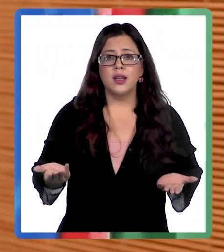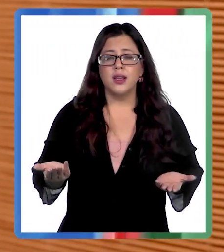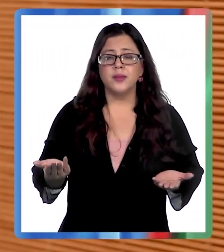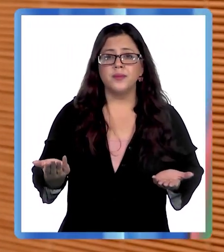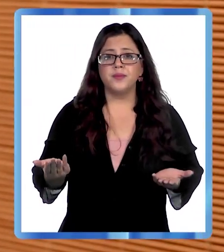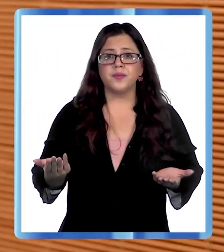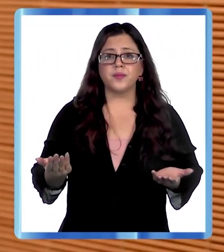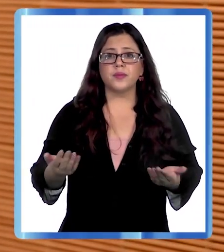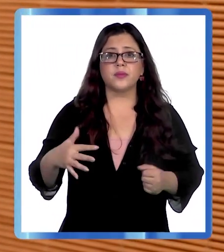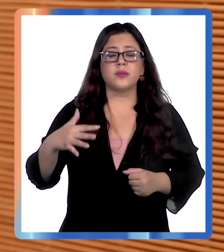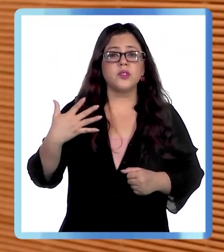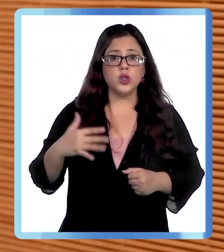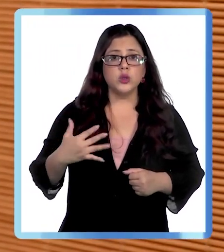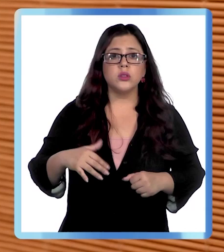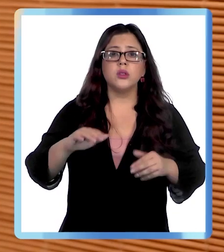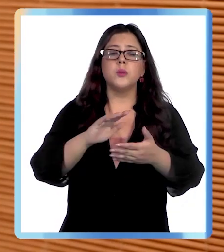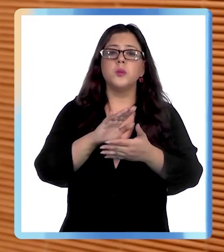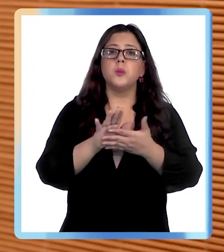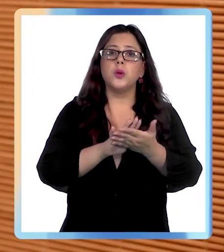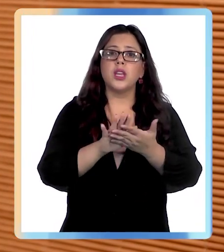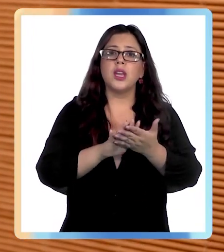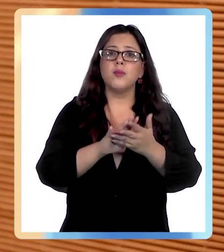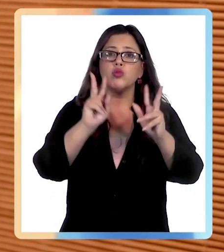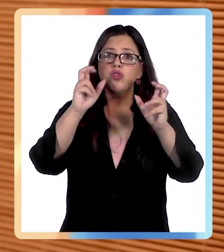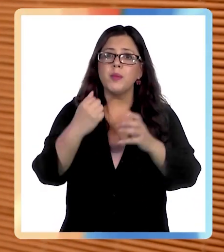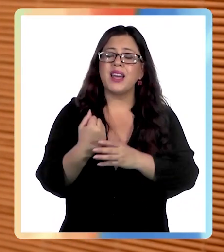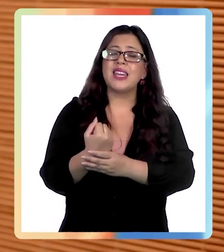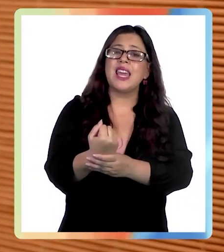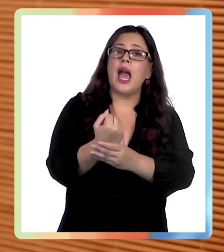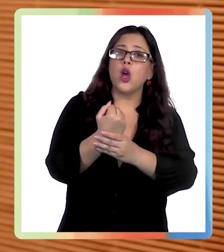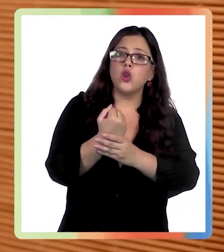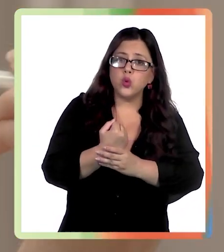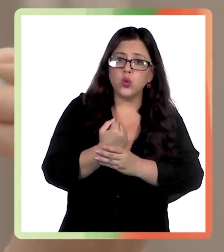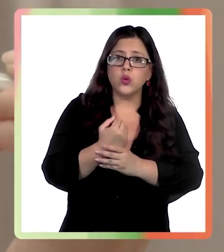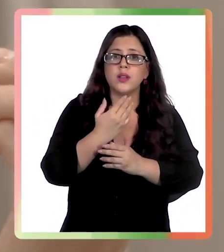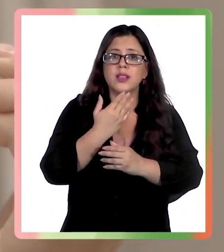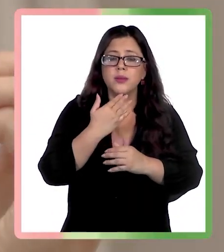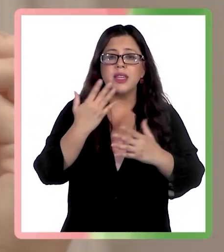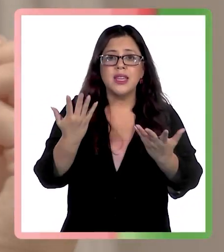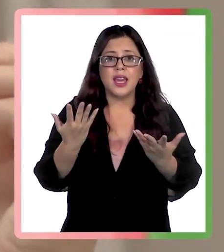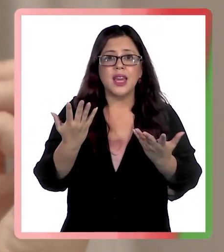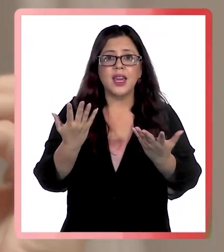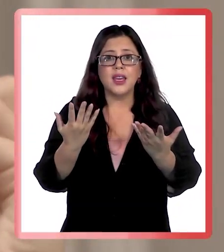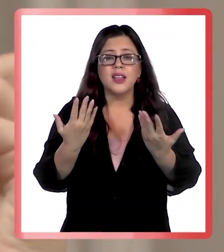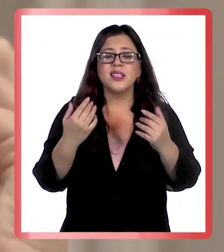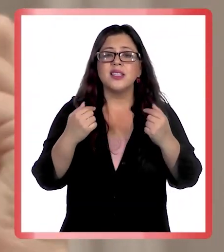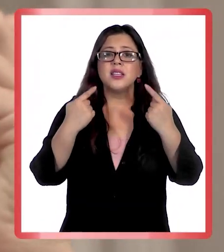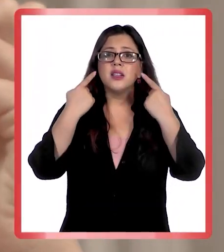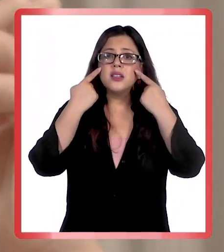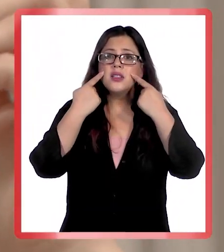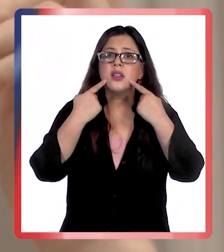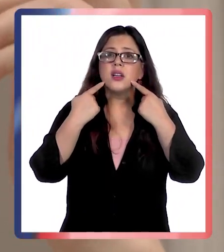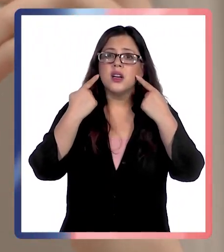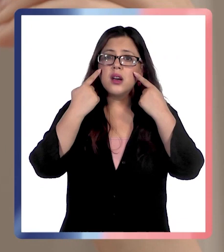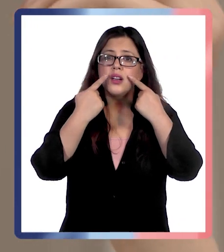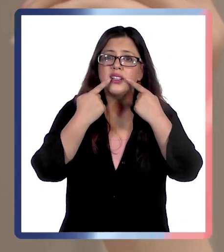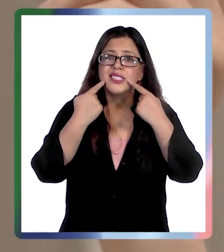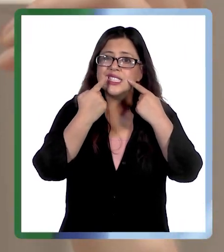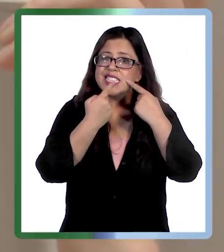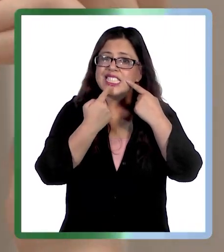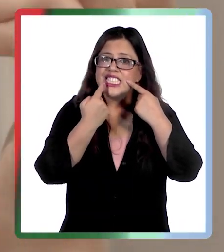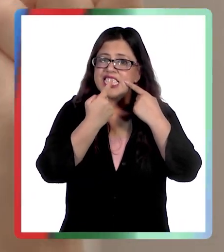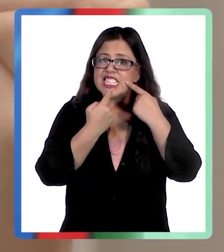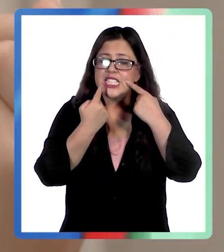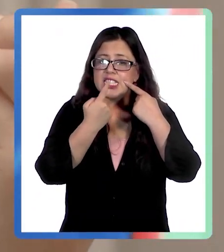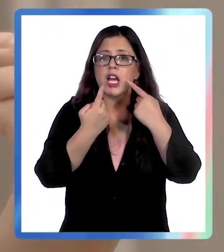dental lo ideal es utilizar algún coay sudante sobre todo para la higiene interproximal que es la higiene